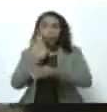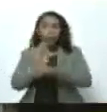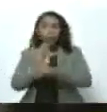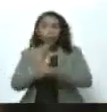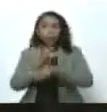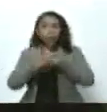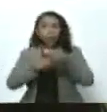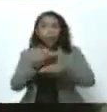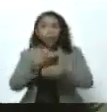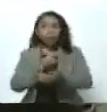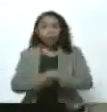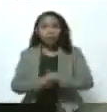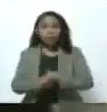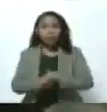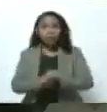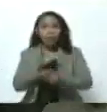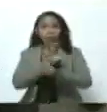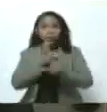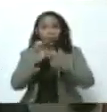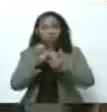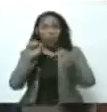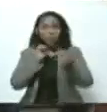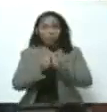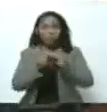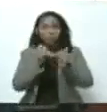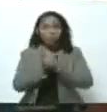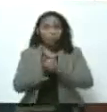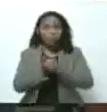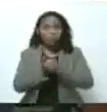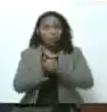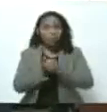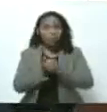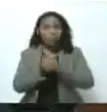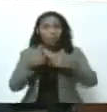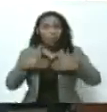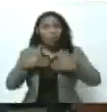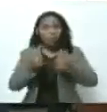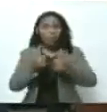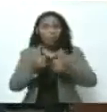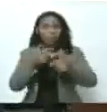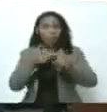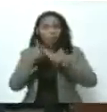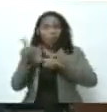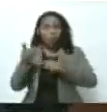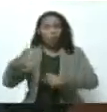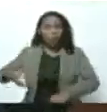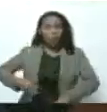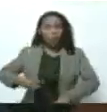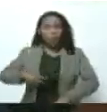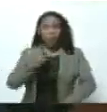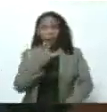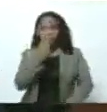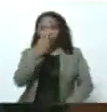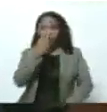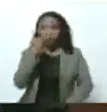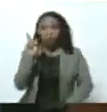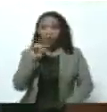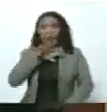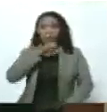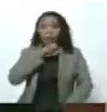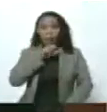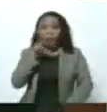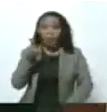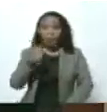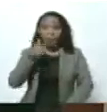la alimentación, a la cultura, al deporte y a la salud. Pero ese cuento del olfato con el perro Tomás está